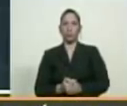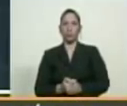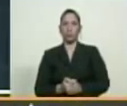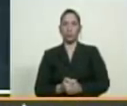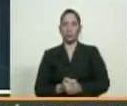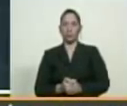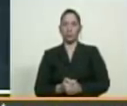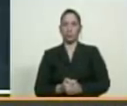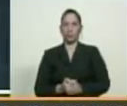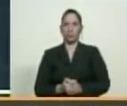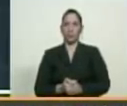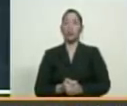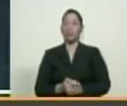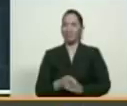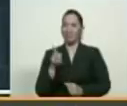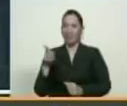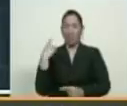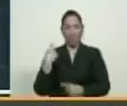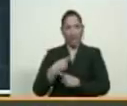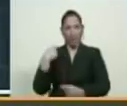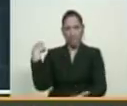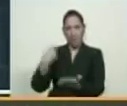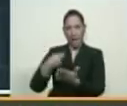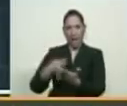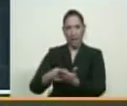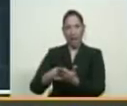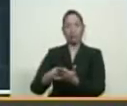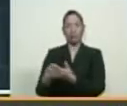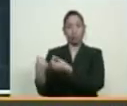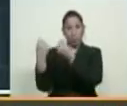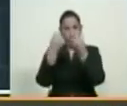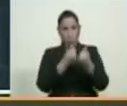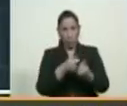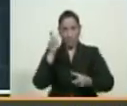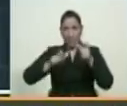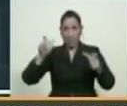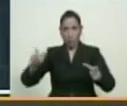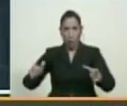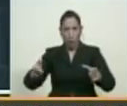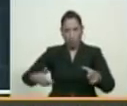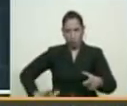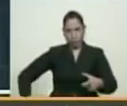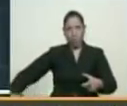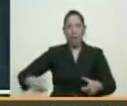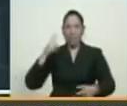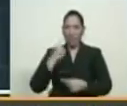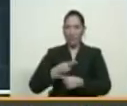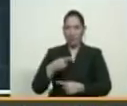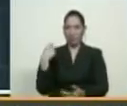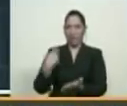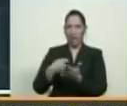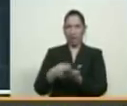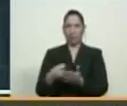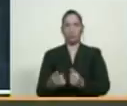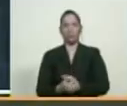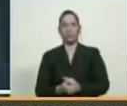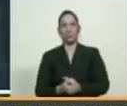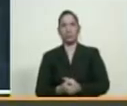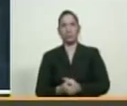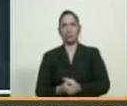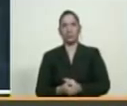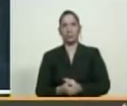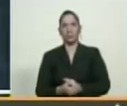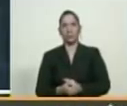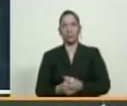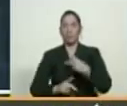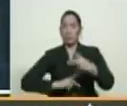exoneran impuestos a los ricos, aquí en Venezuela la propuesta de reforma tributaria, la propuesta en materia fiscal y tributaria de este plan